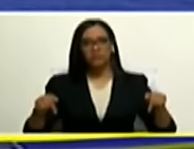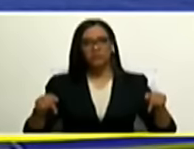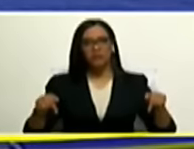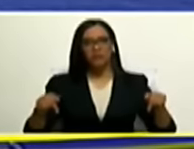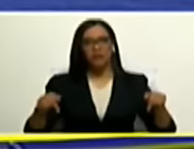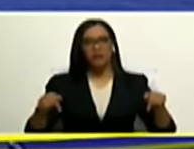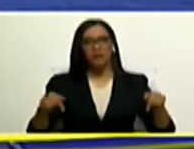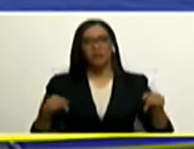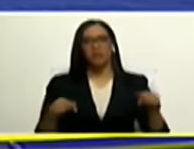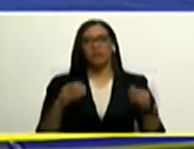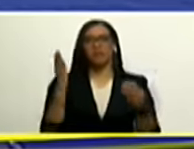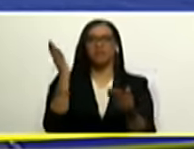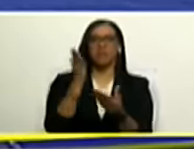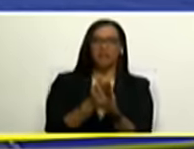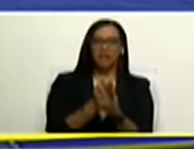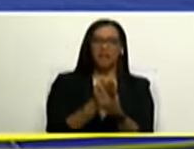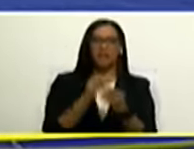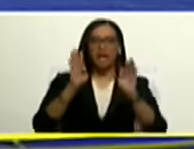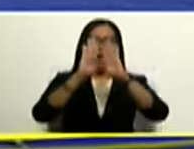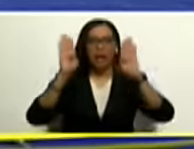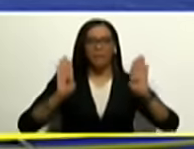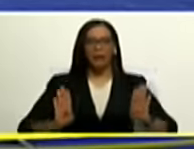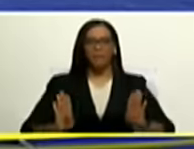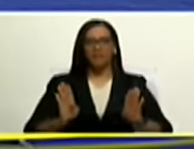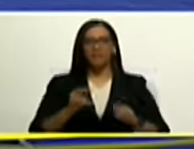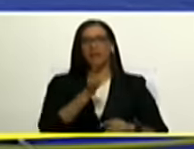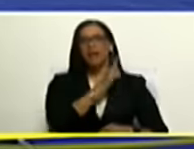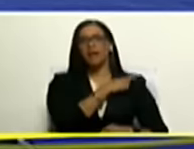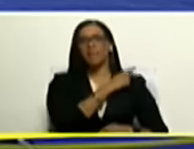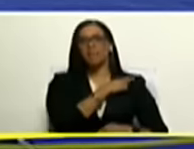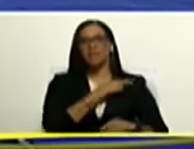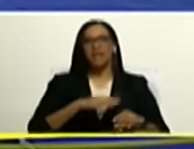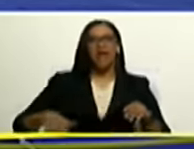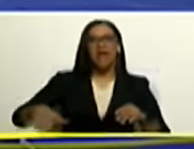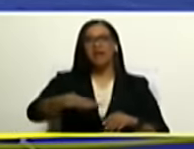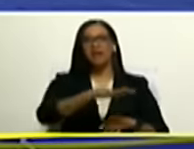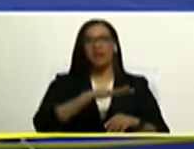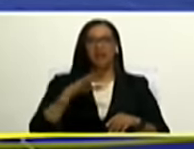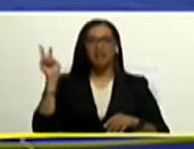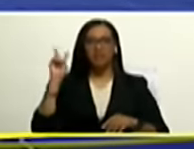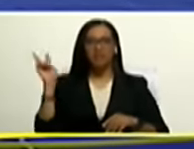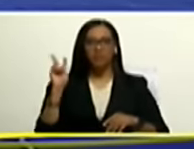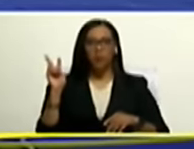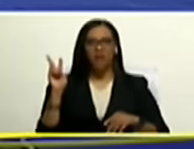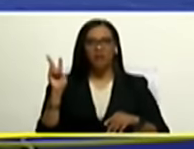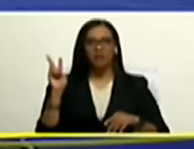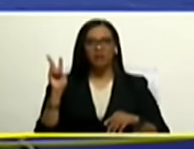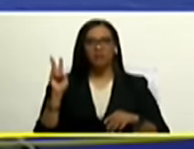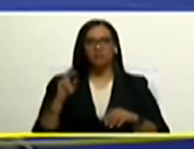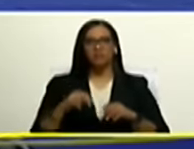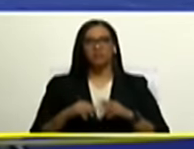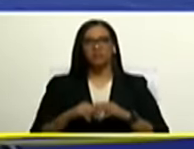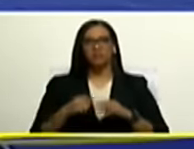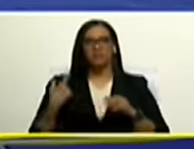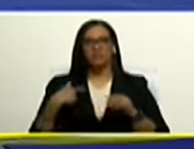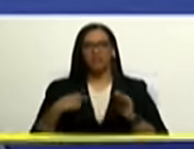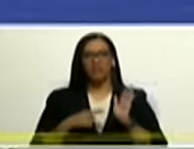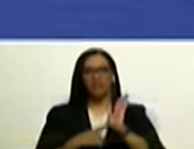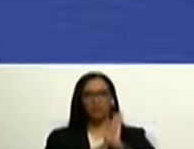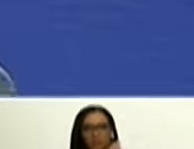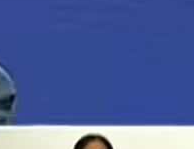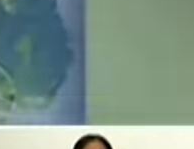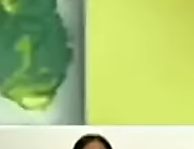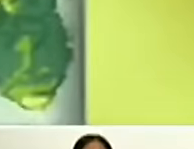decreta el mapa de la Capitanía General de Venezuela, que tengo aquí en la